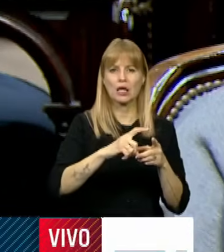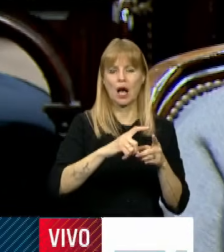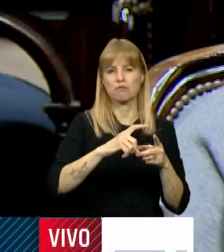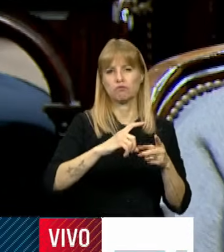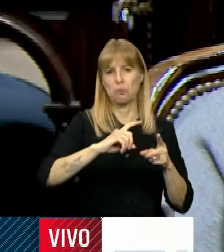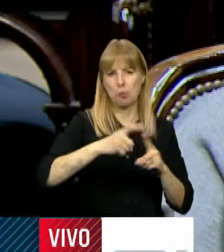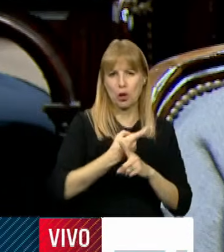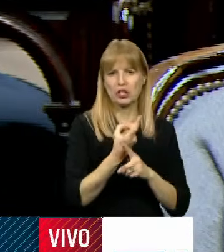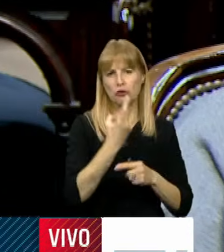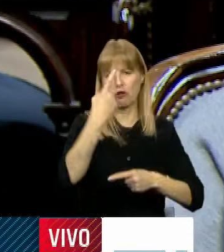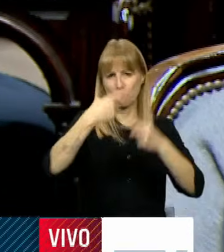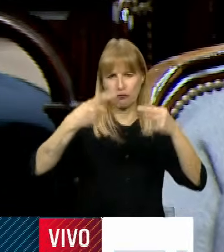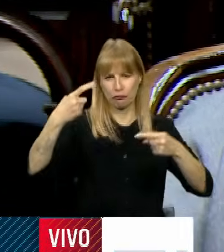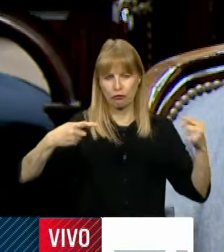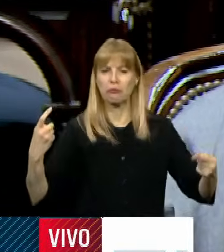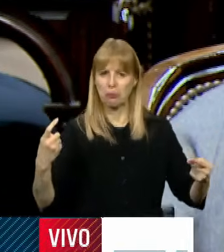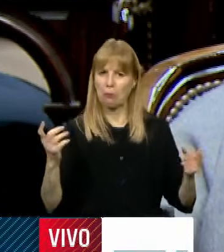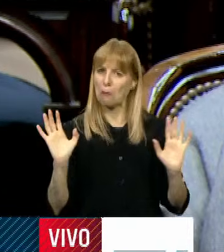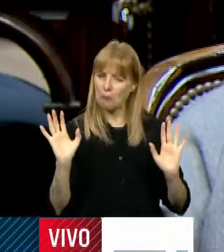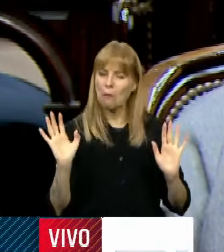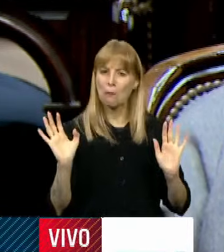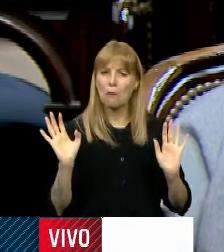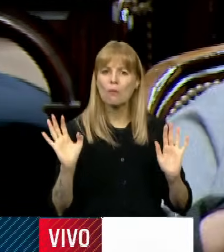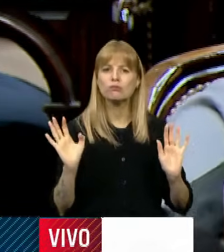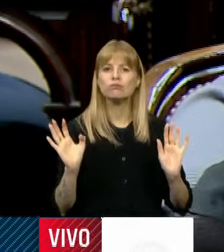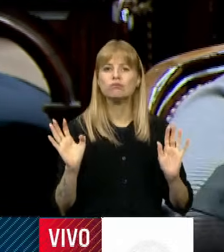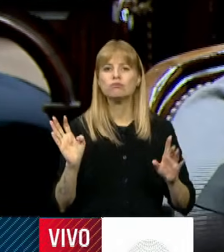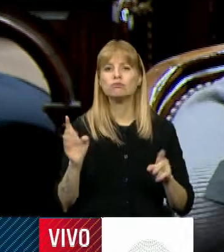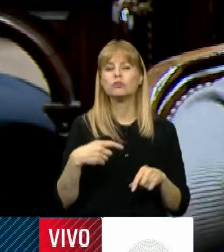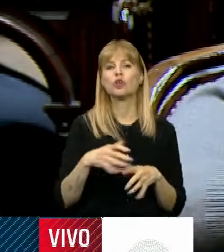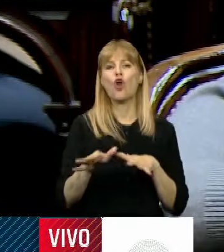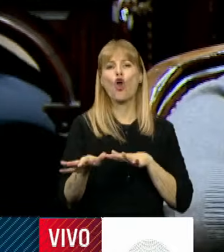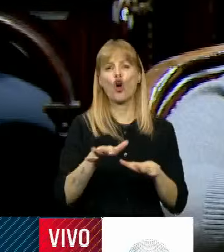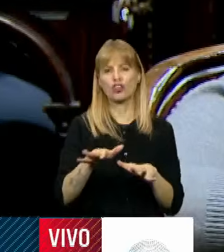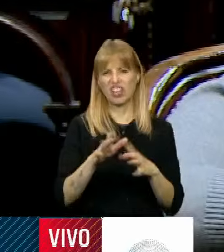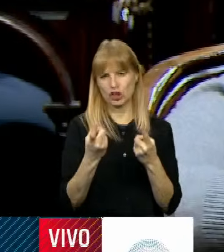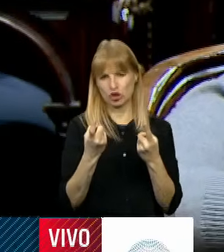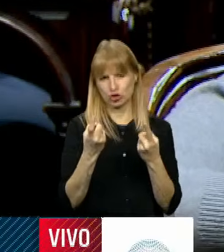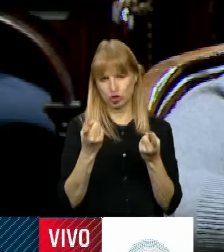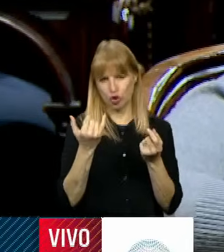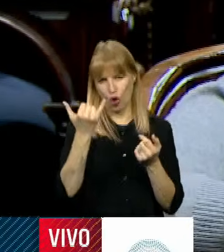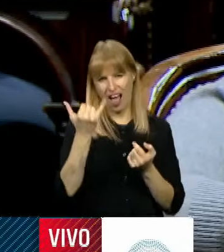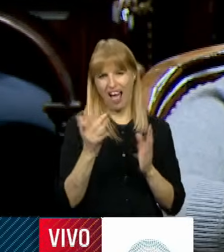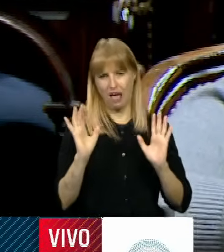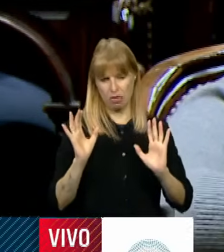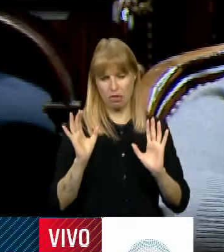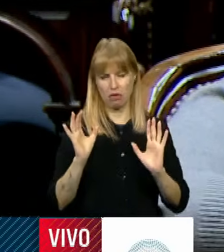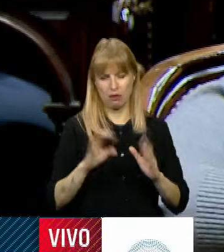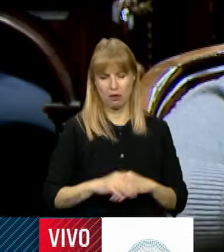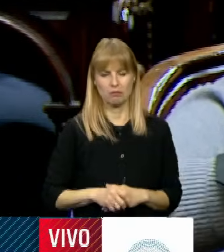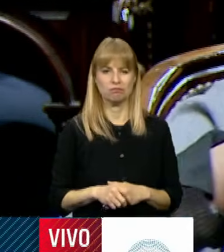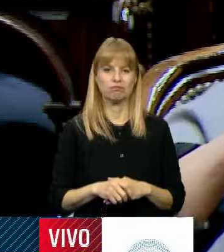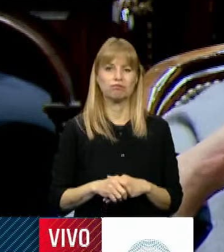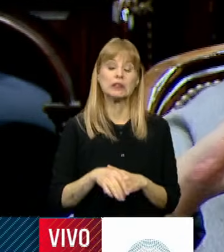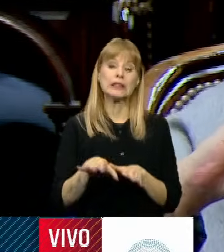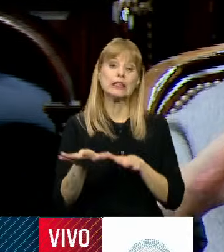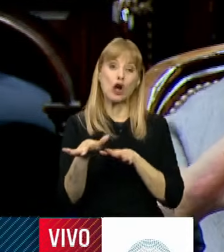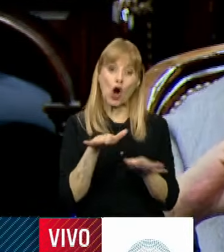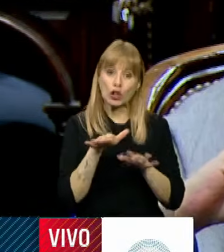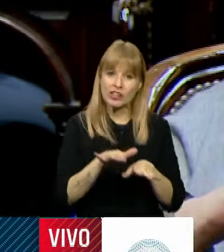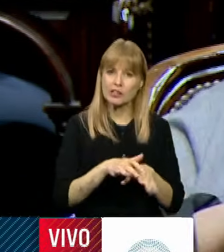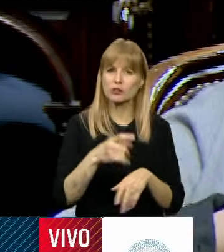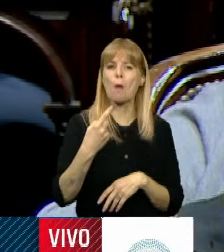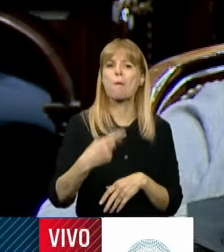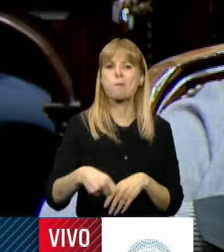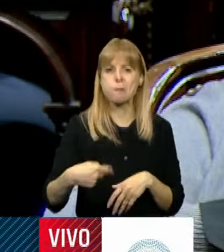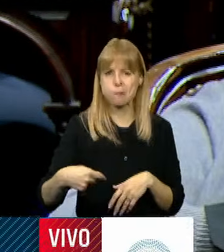diversa. Lo hicimos en un determinado contexto, presidente, y es el contexto de